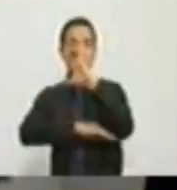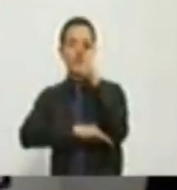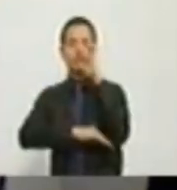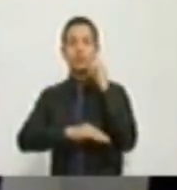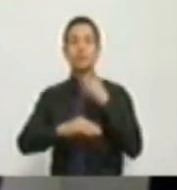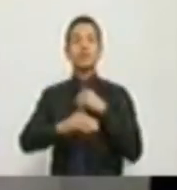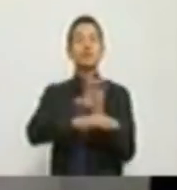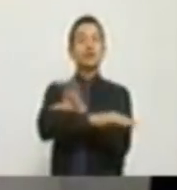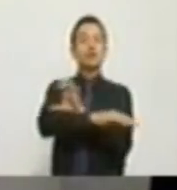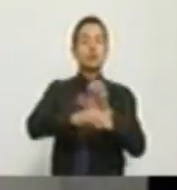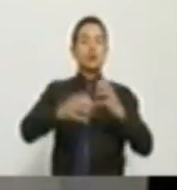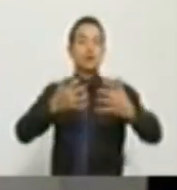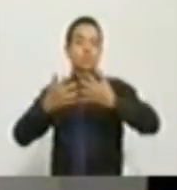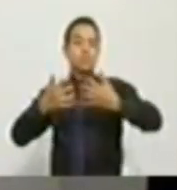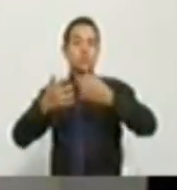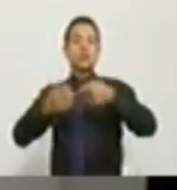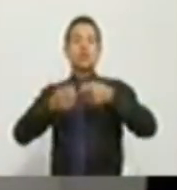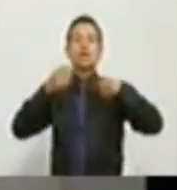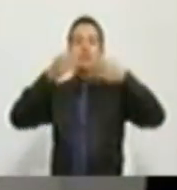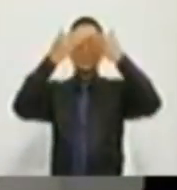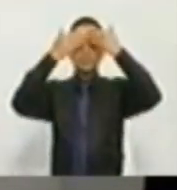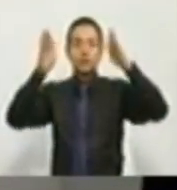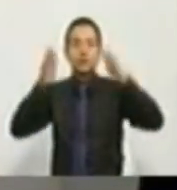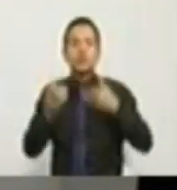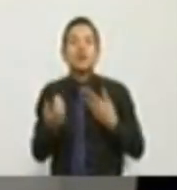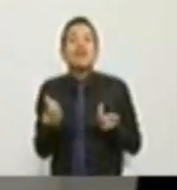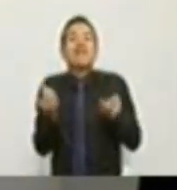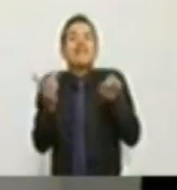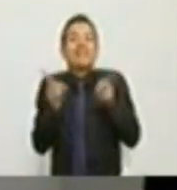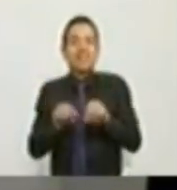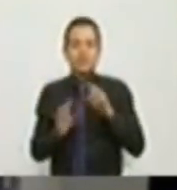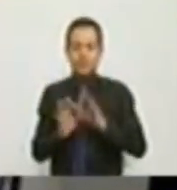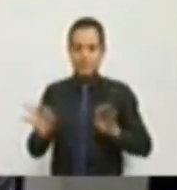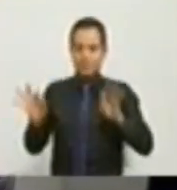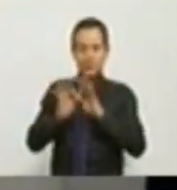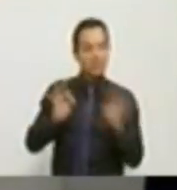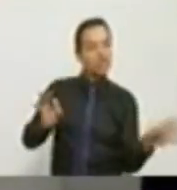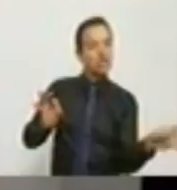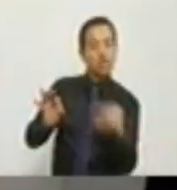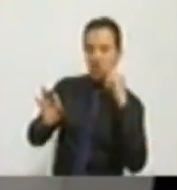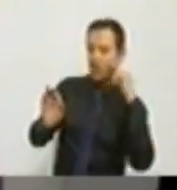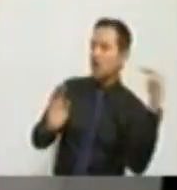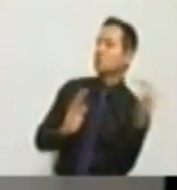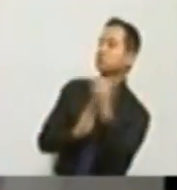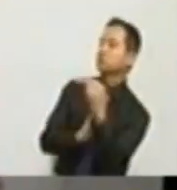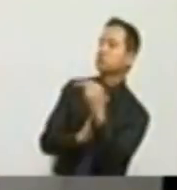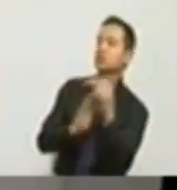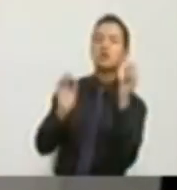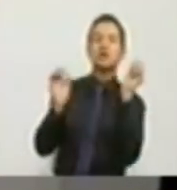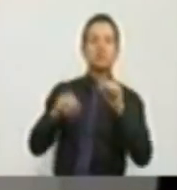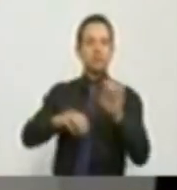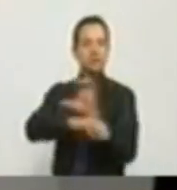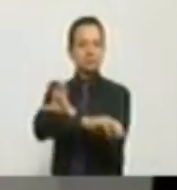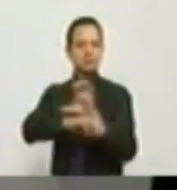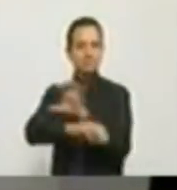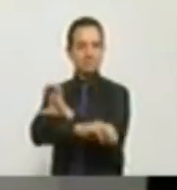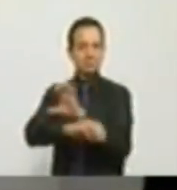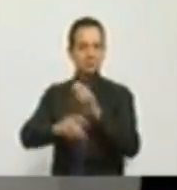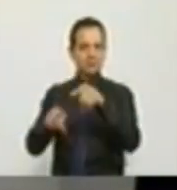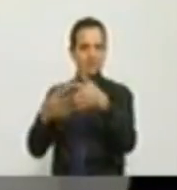el Estado sepa cómo funciona ese software. Yo creo que en ese sentido, y es la reforma que vamos a